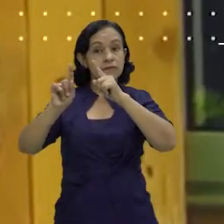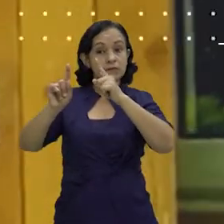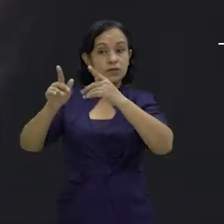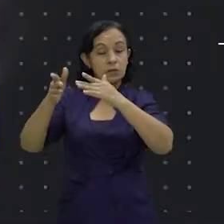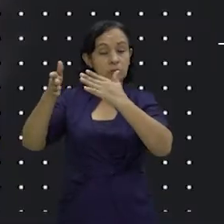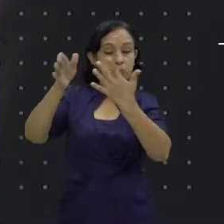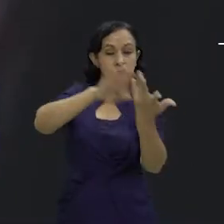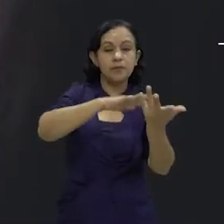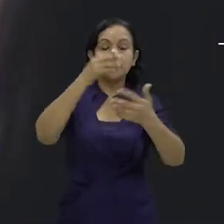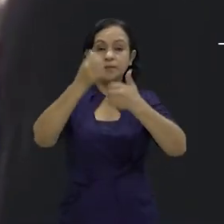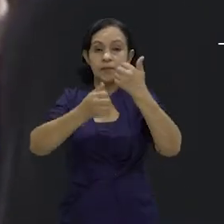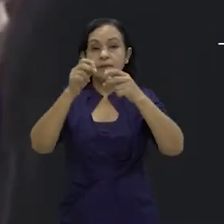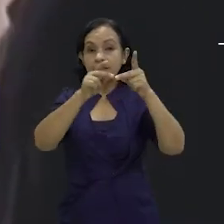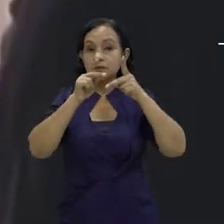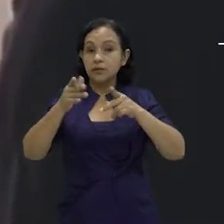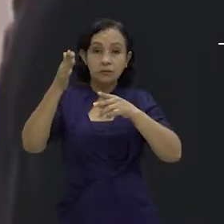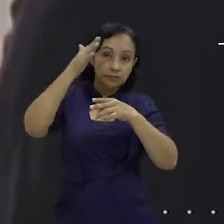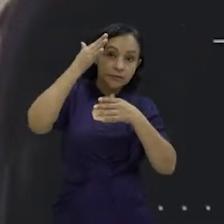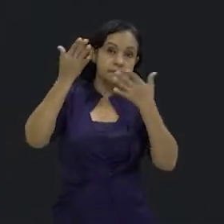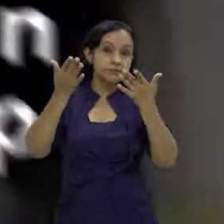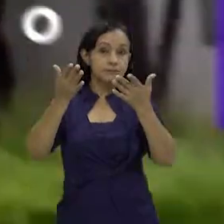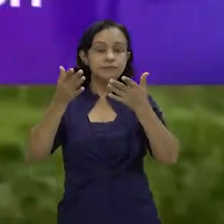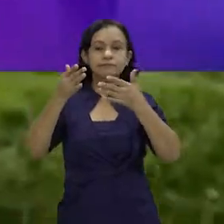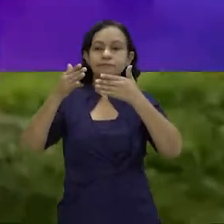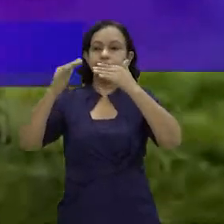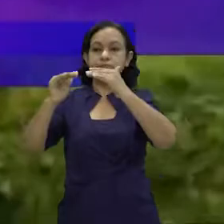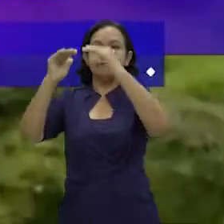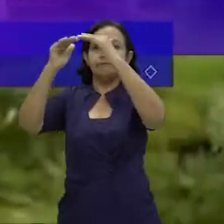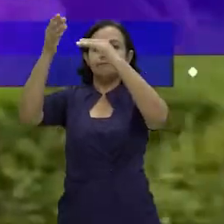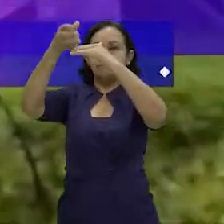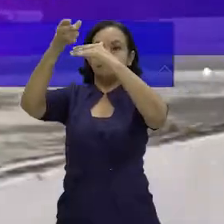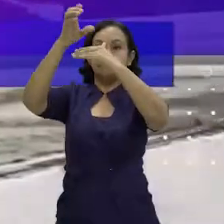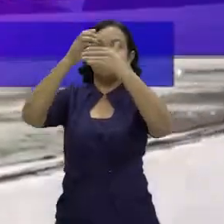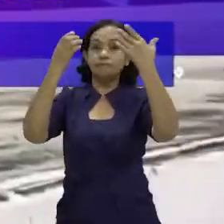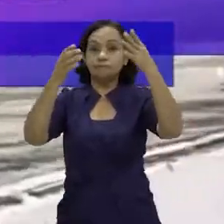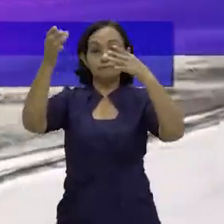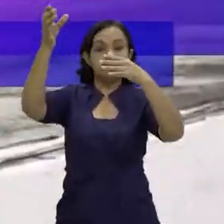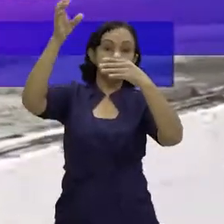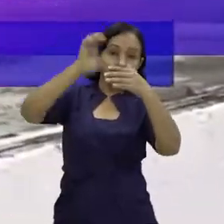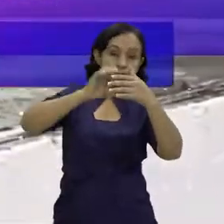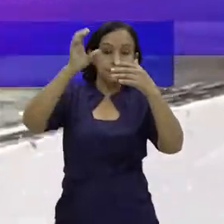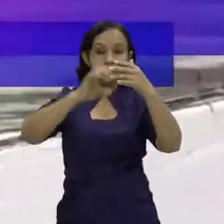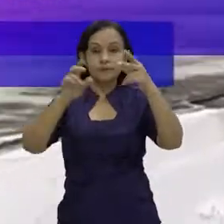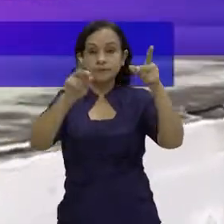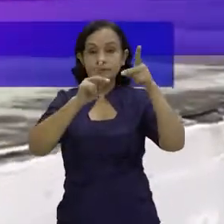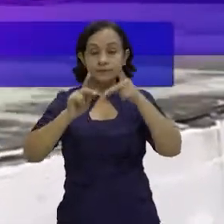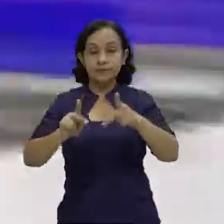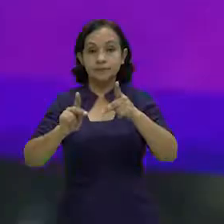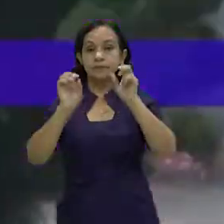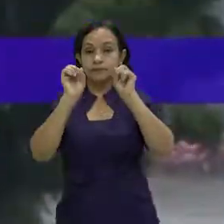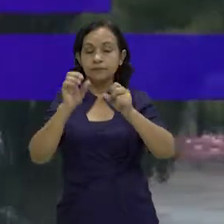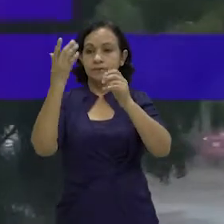éstas se desprendan y puedan ocasionar daños a una persona. Fijemos o retiremos de lugares altos objetos que puedan caer y lastimar a las